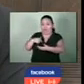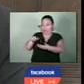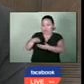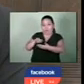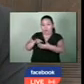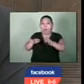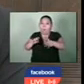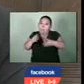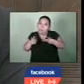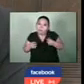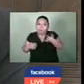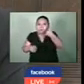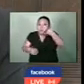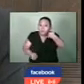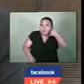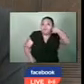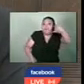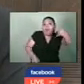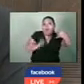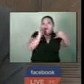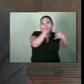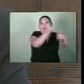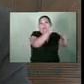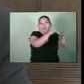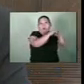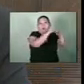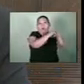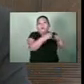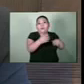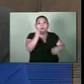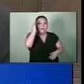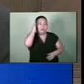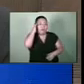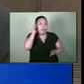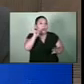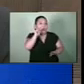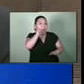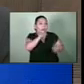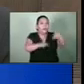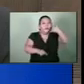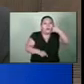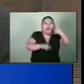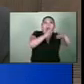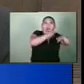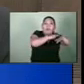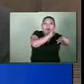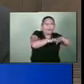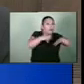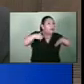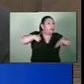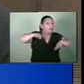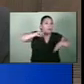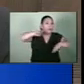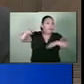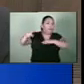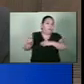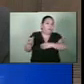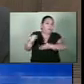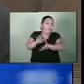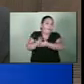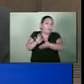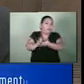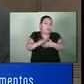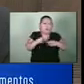que ya sabemos que corresponde a la institución con la que trabajamos y de esa forma reportarlo para que sea bloqueada la cuenta